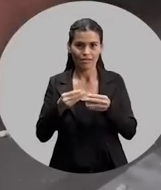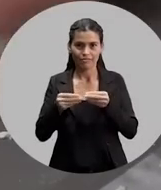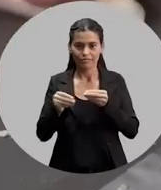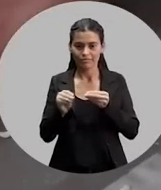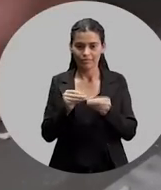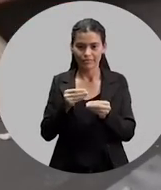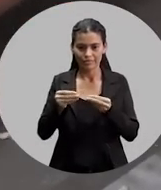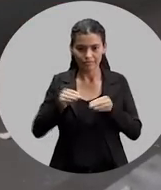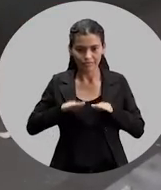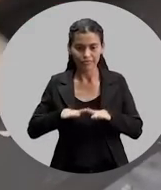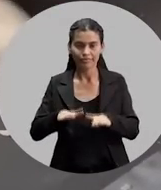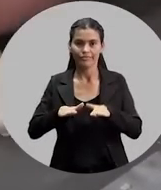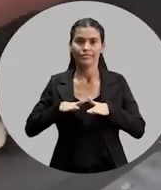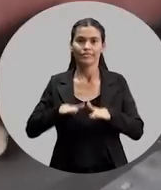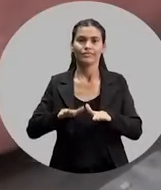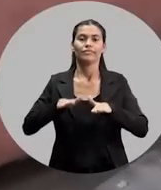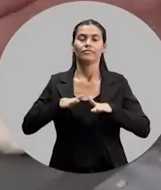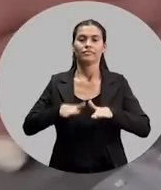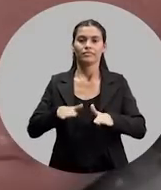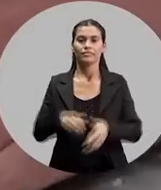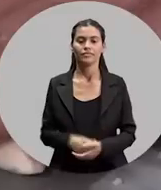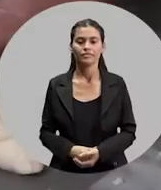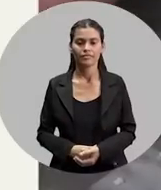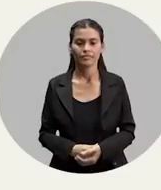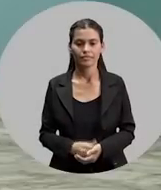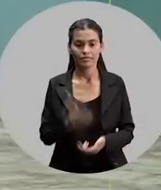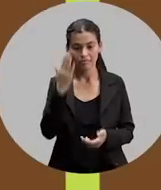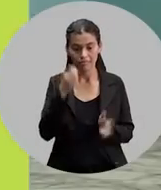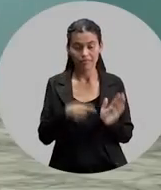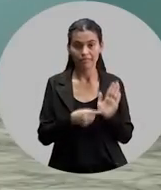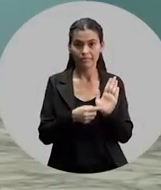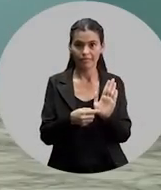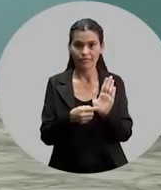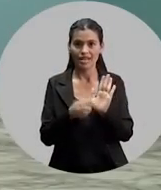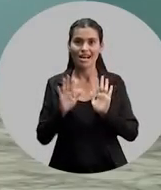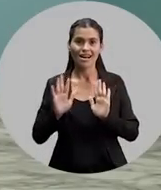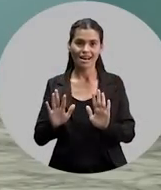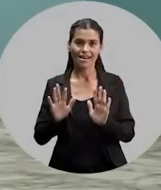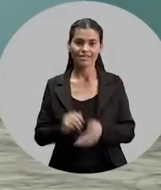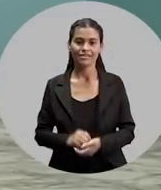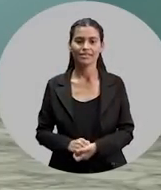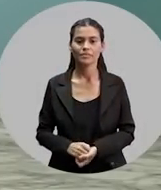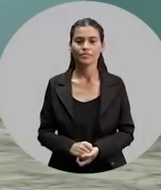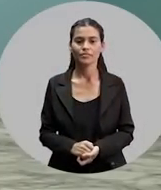ya se va a ir formando bien. Y así nos va a quedar